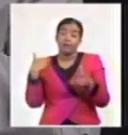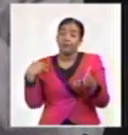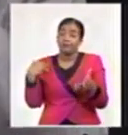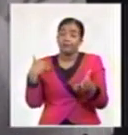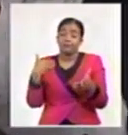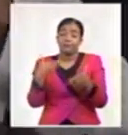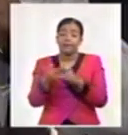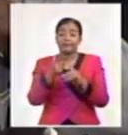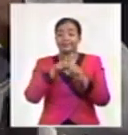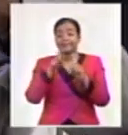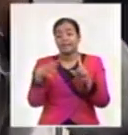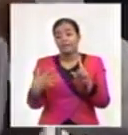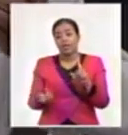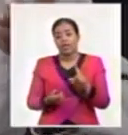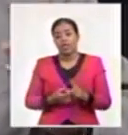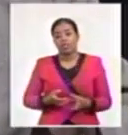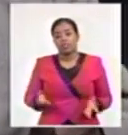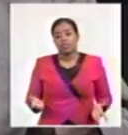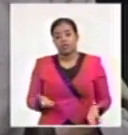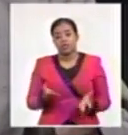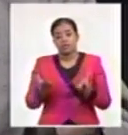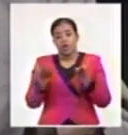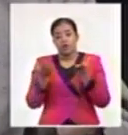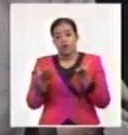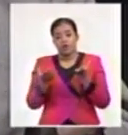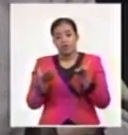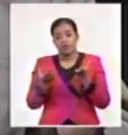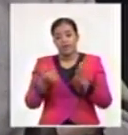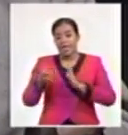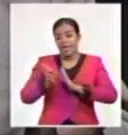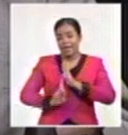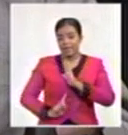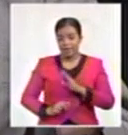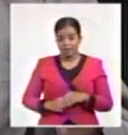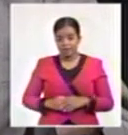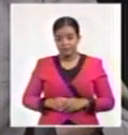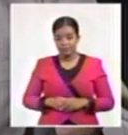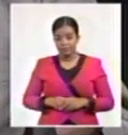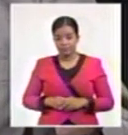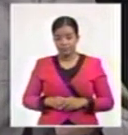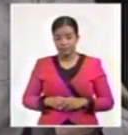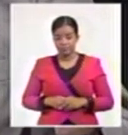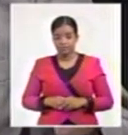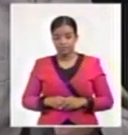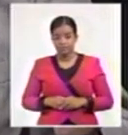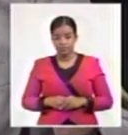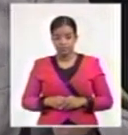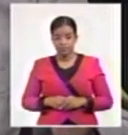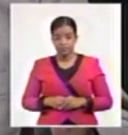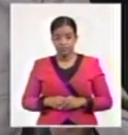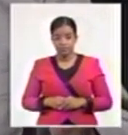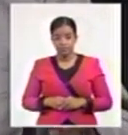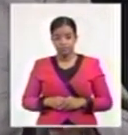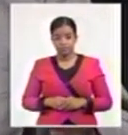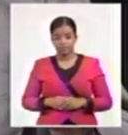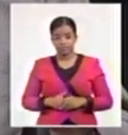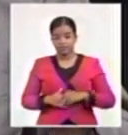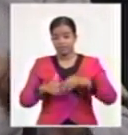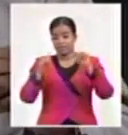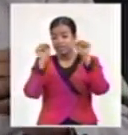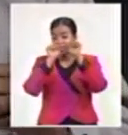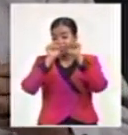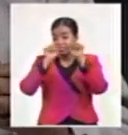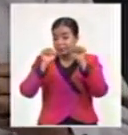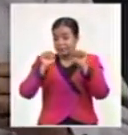es el tema del desarrollo de la energía atómica. Si todo el sistema que se ha